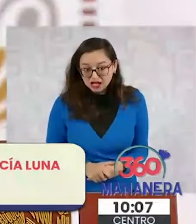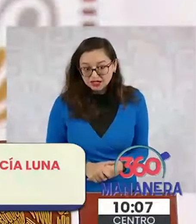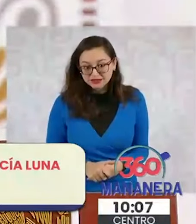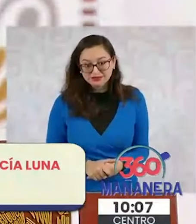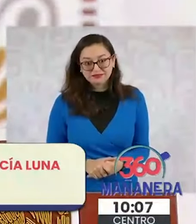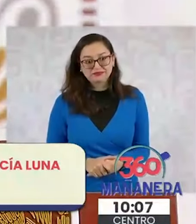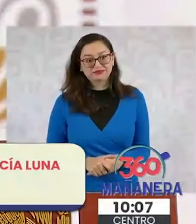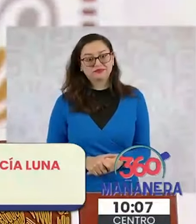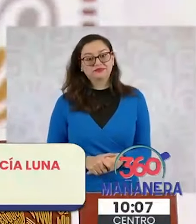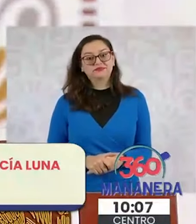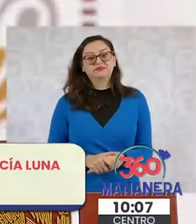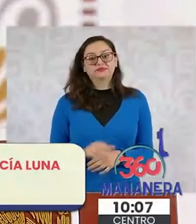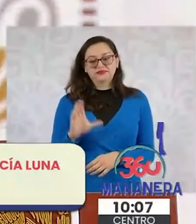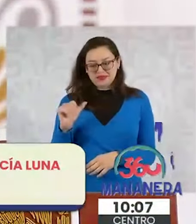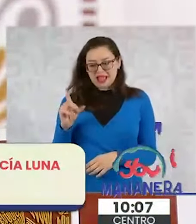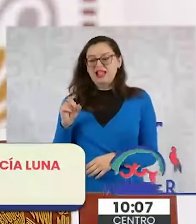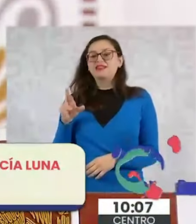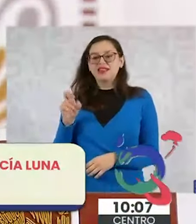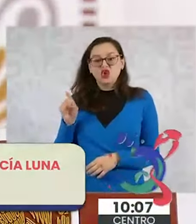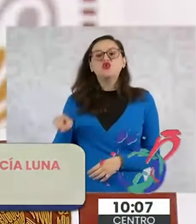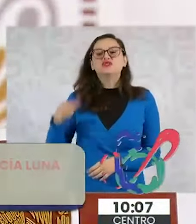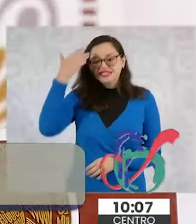víctima Calderón